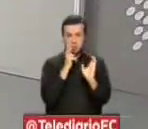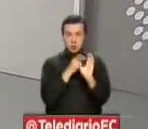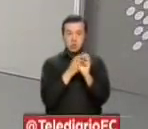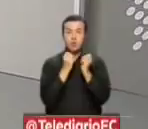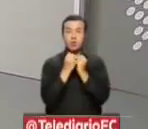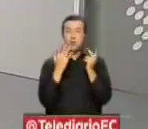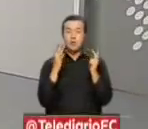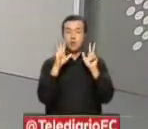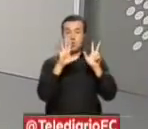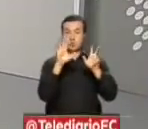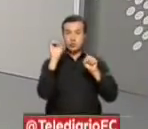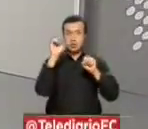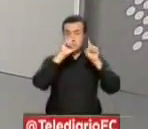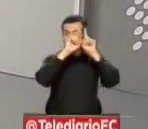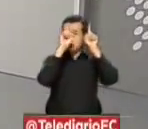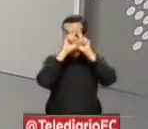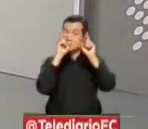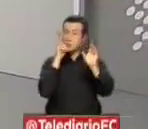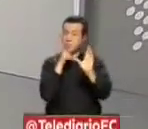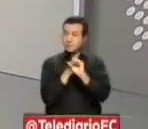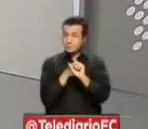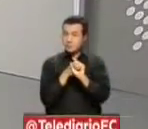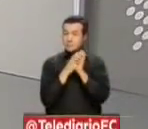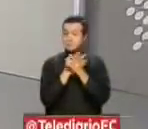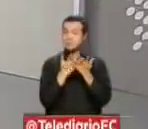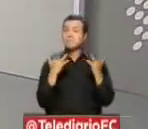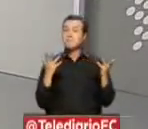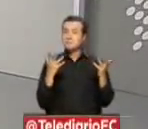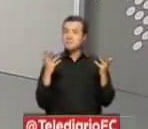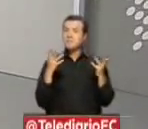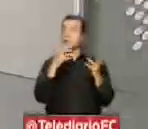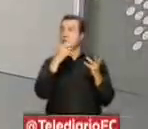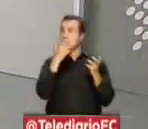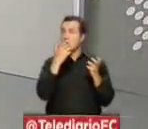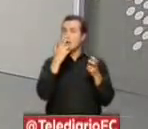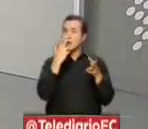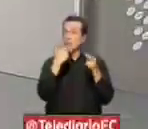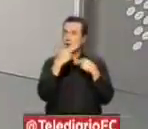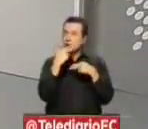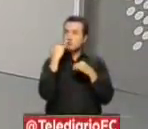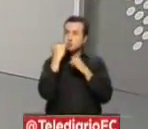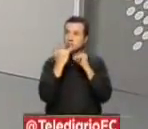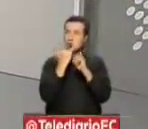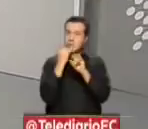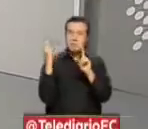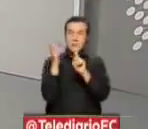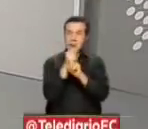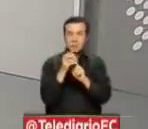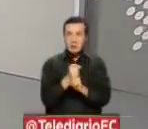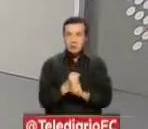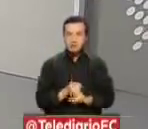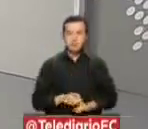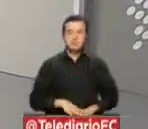de 80 empresas del sector ecuatoriano que buscan conquistar nuevos mercados internacionales.